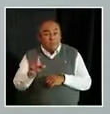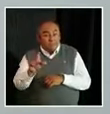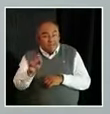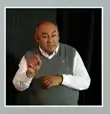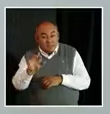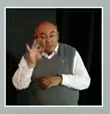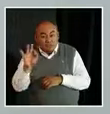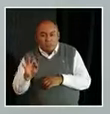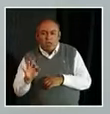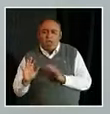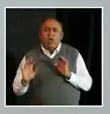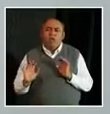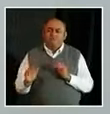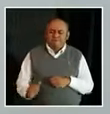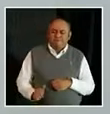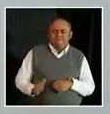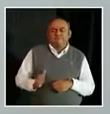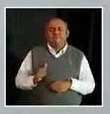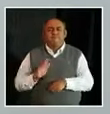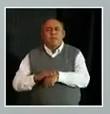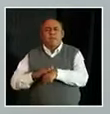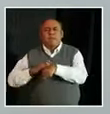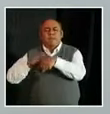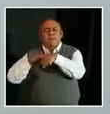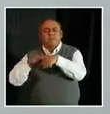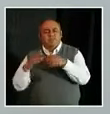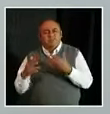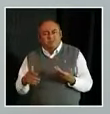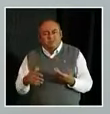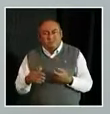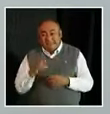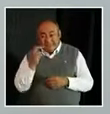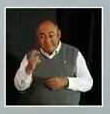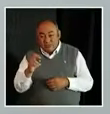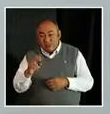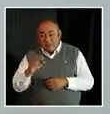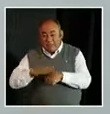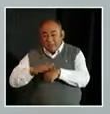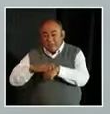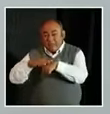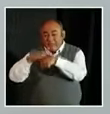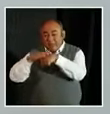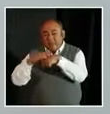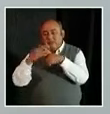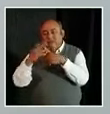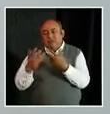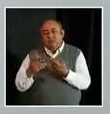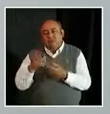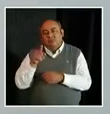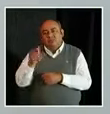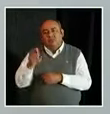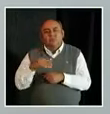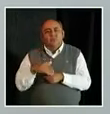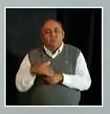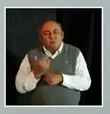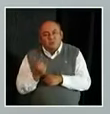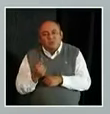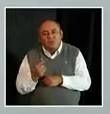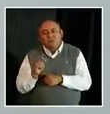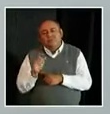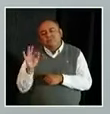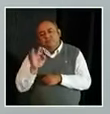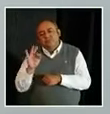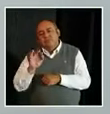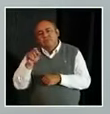había incrementado su consumo. Y este incremento en su consumo muy probablemente estaba asociado a el